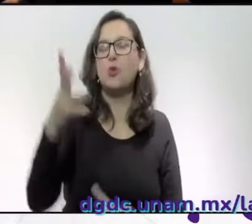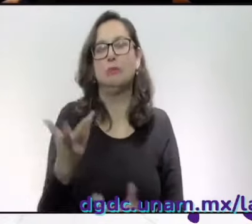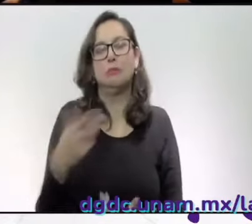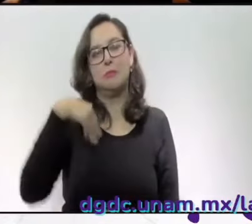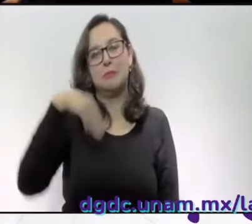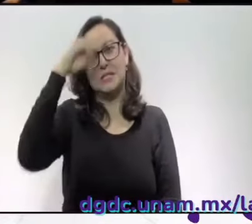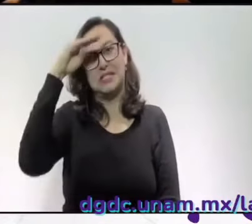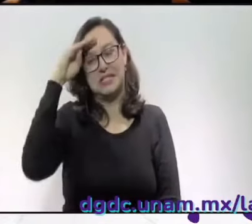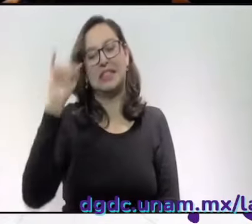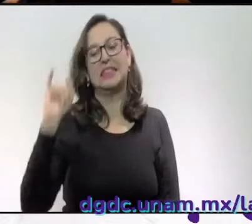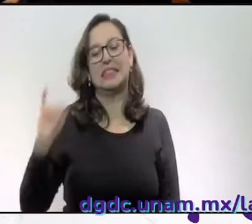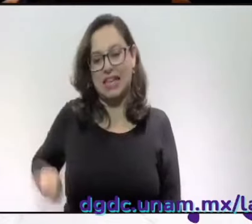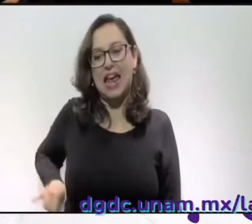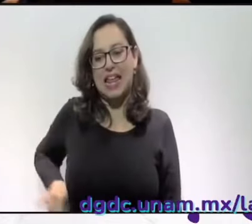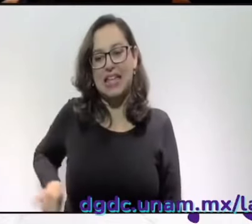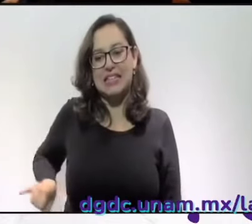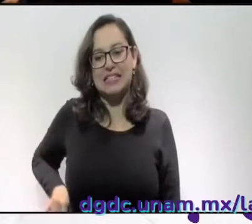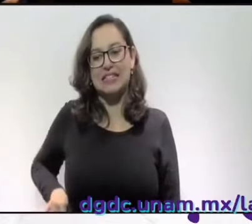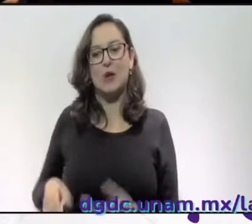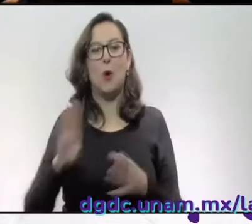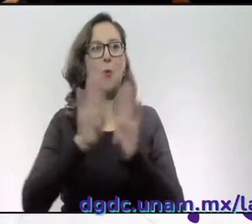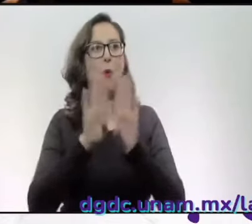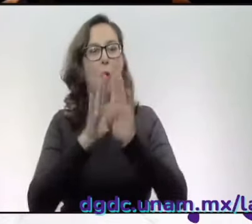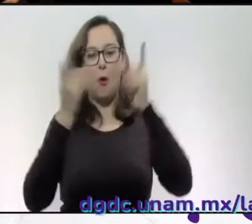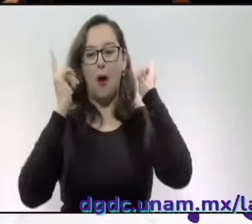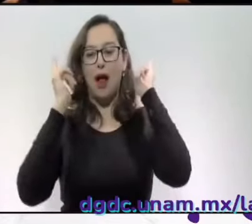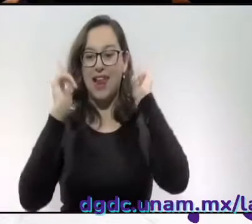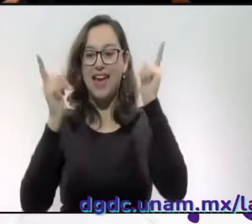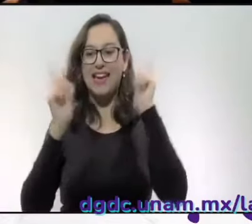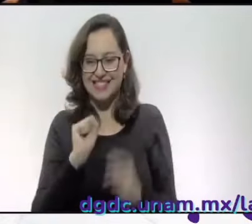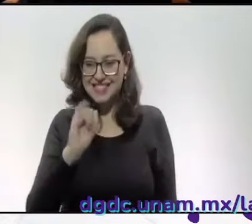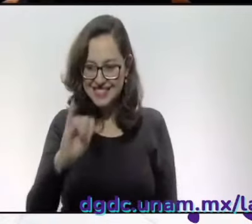me llaman mucho la atención, me llaman de esperanza y me gustaría pensar que sí. Yo